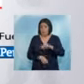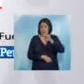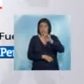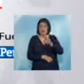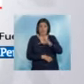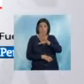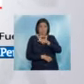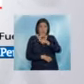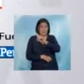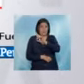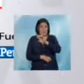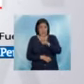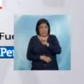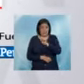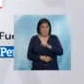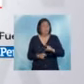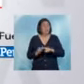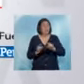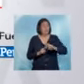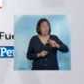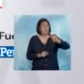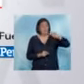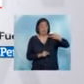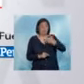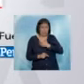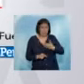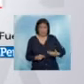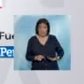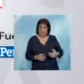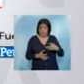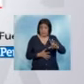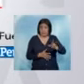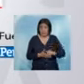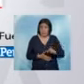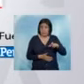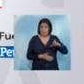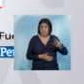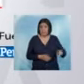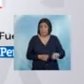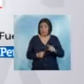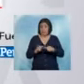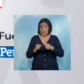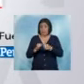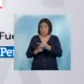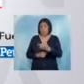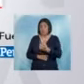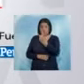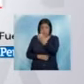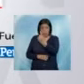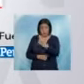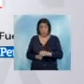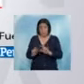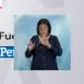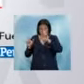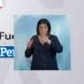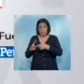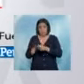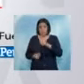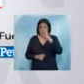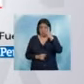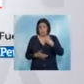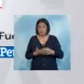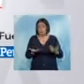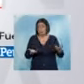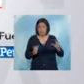que además de candidata a la segunda vicepresidencia por Peruanos por el Cambio, es la número uno para su lista parlamentaria. Así es, y parece que